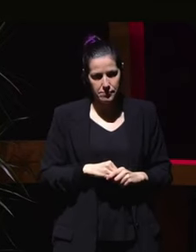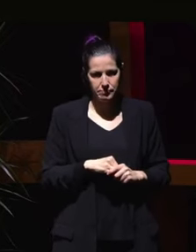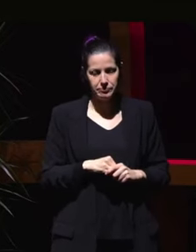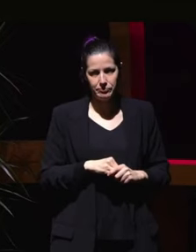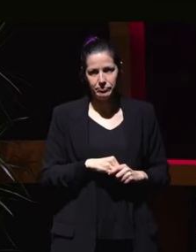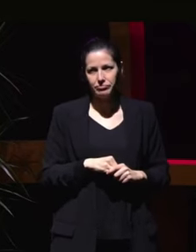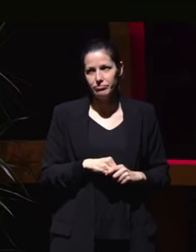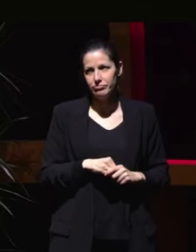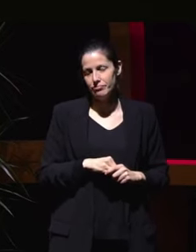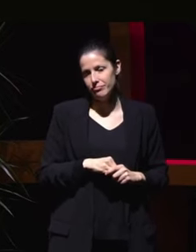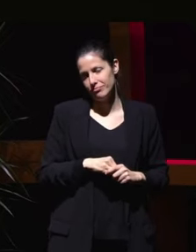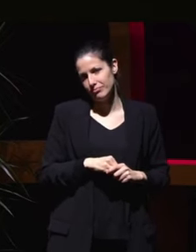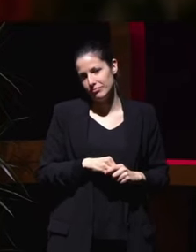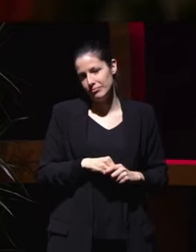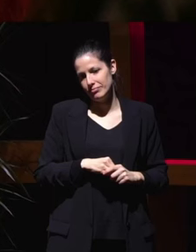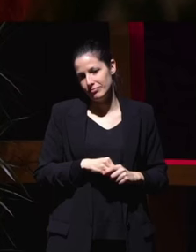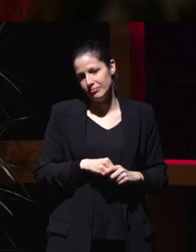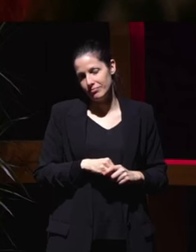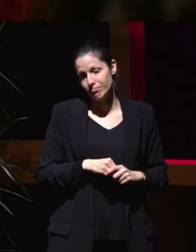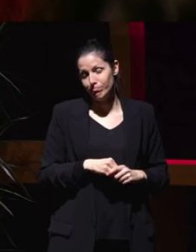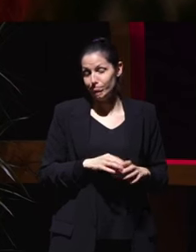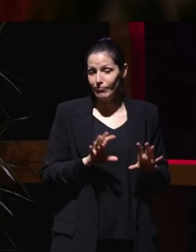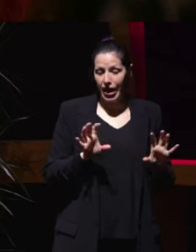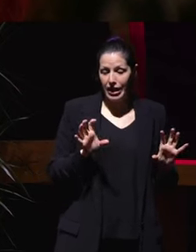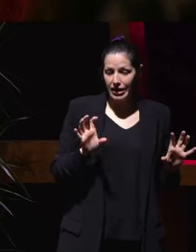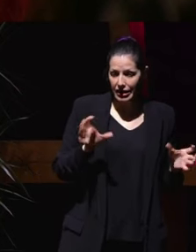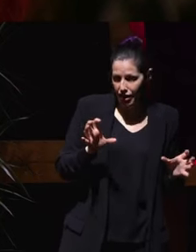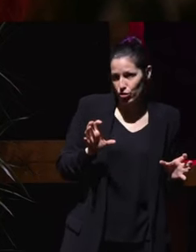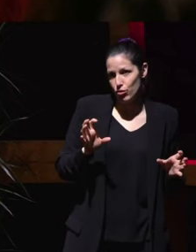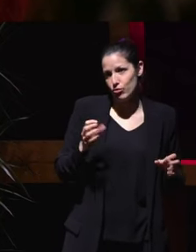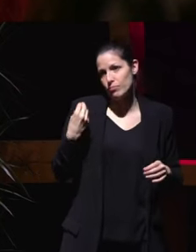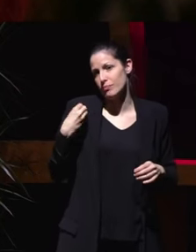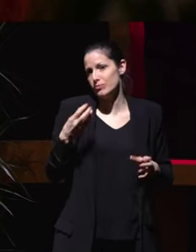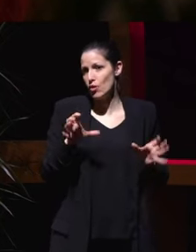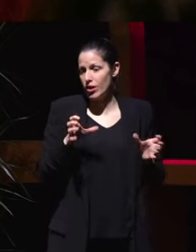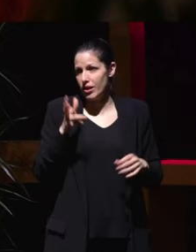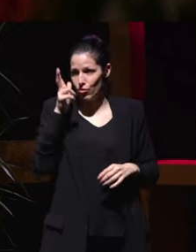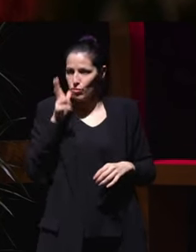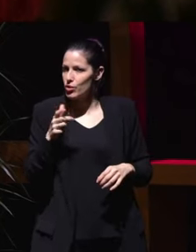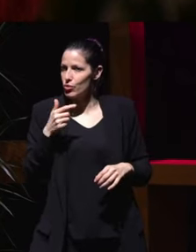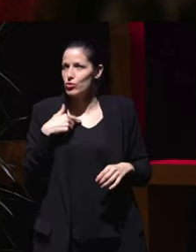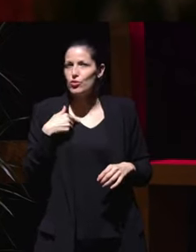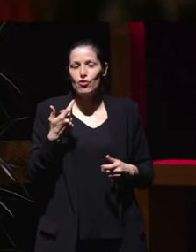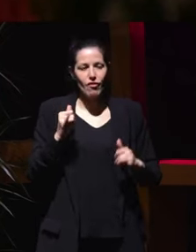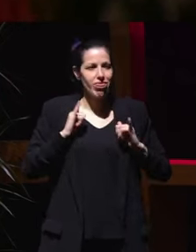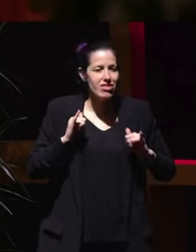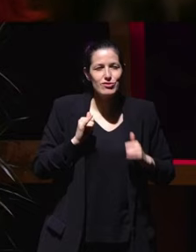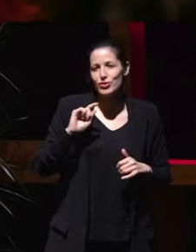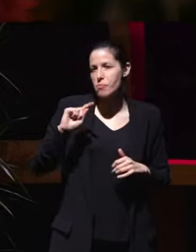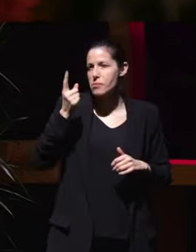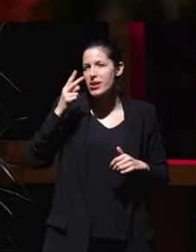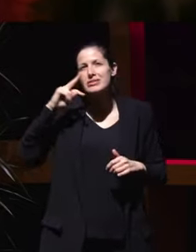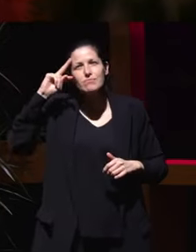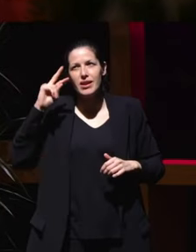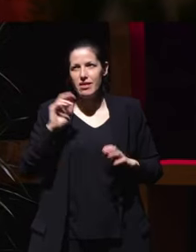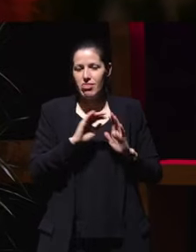Que podo dicir? Pois eso, que en Radio Marca disfrutei das miñas primeiras experiencias como no mundo do